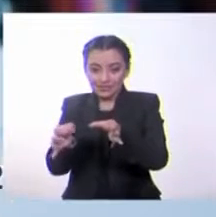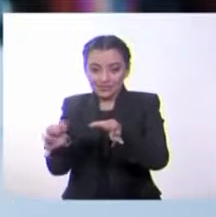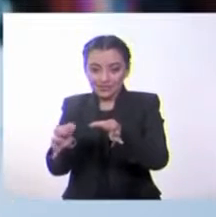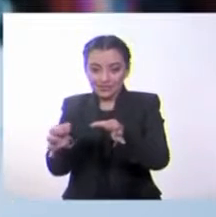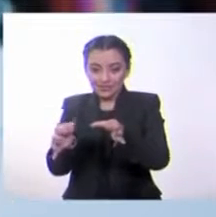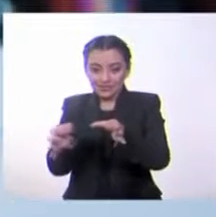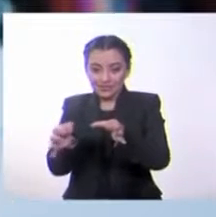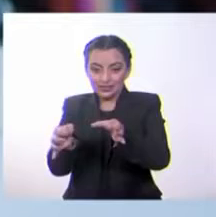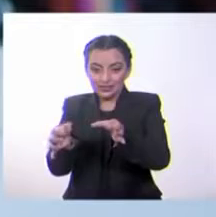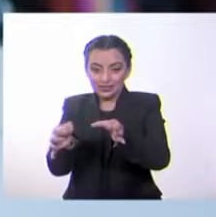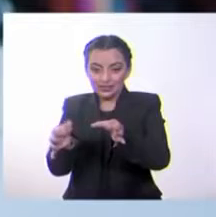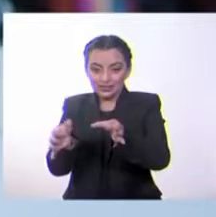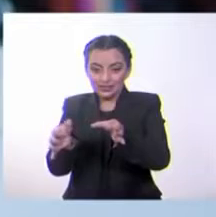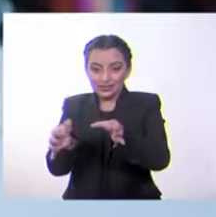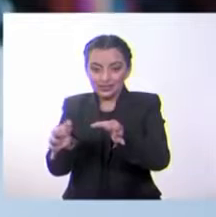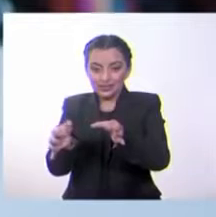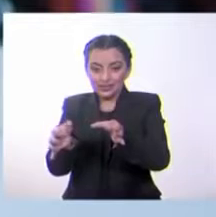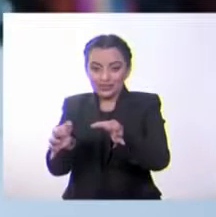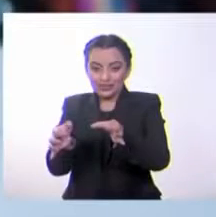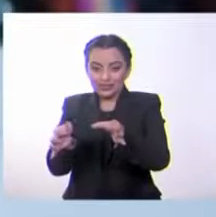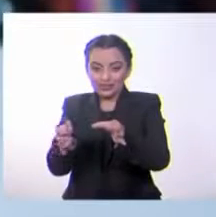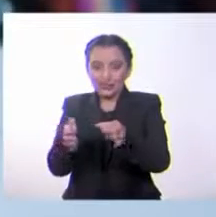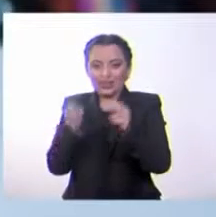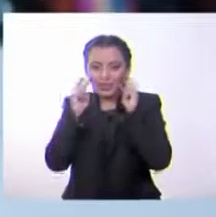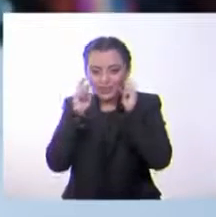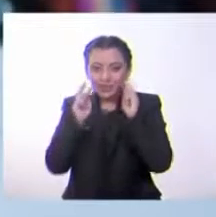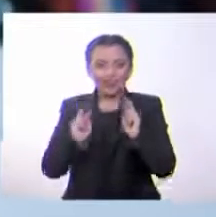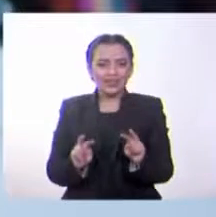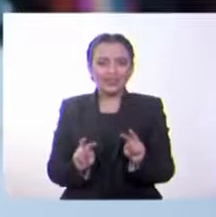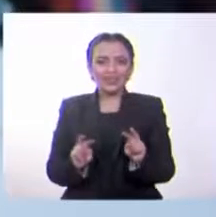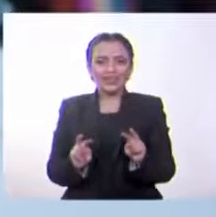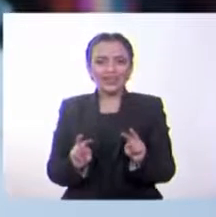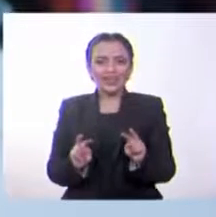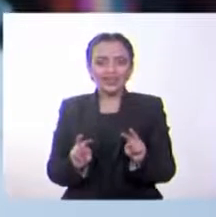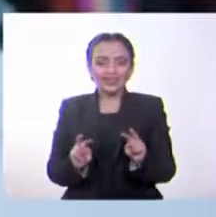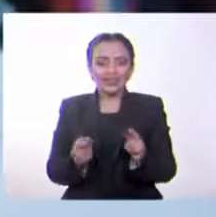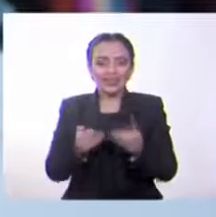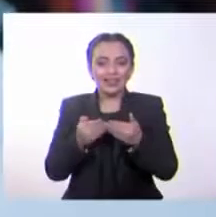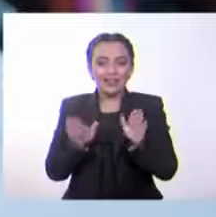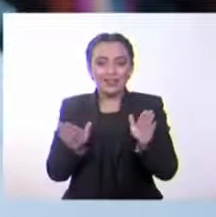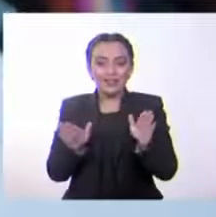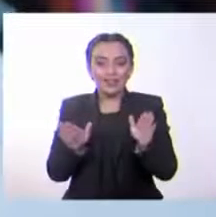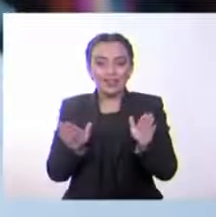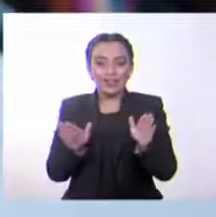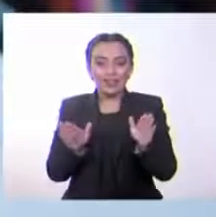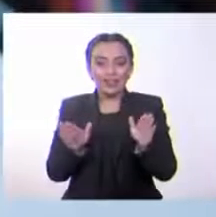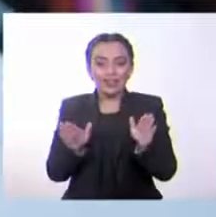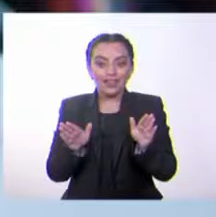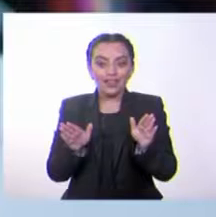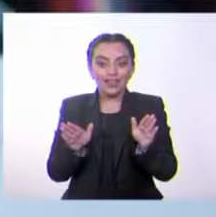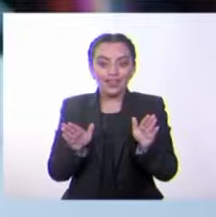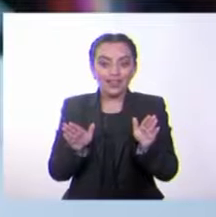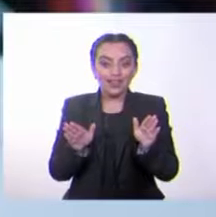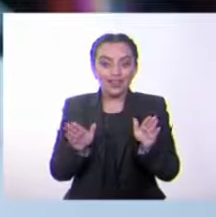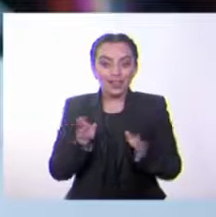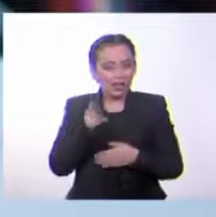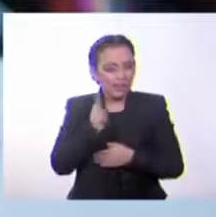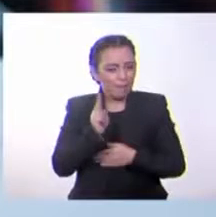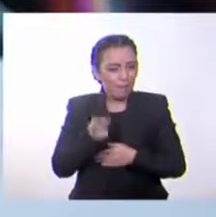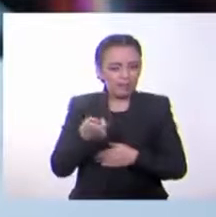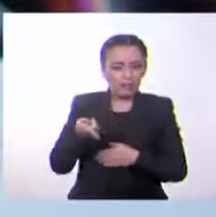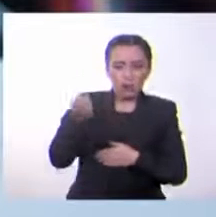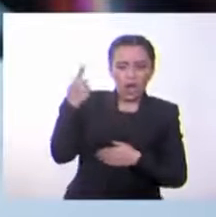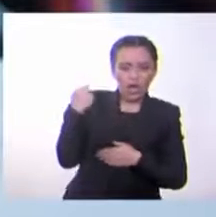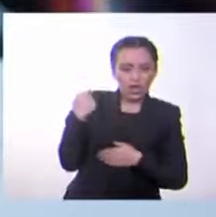Bien, ¿qué es lo que notas ahora? ¿Ocurrió exactamente igual que en el anterior o